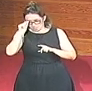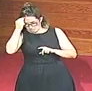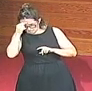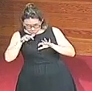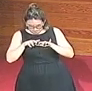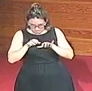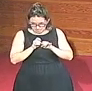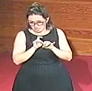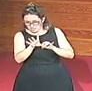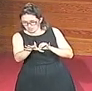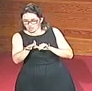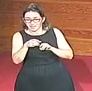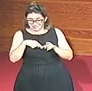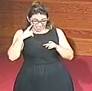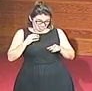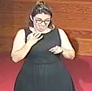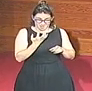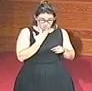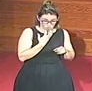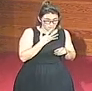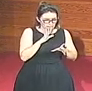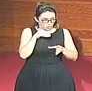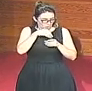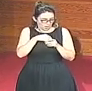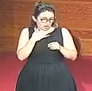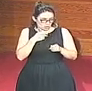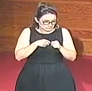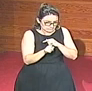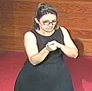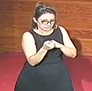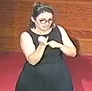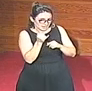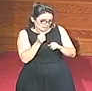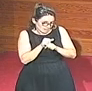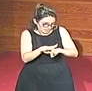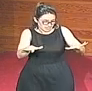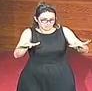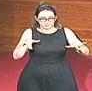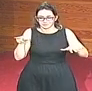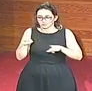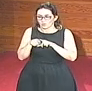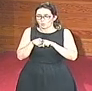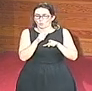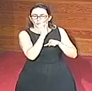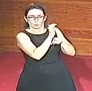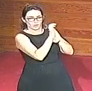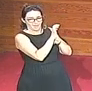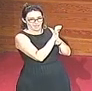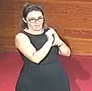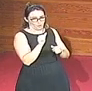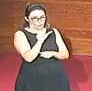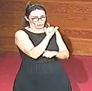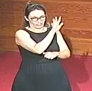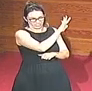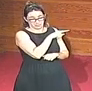parece de broma, pero también te estoy metiendo de tapadillo algo, ¿no? Entonces, esto en realidad es reírse de Occidente, de, oye, que ahí tenéis